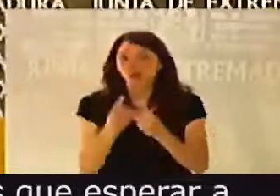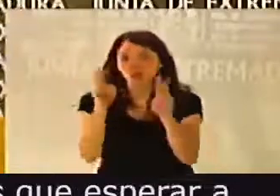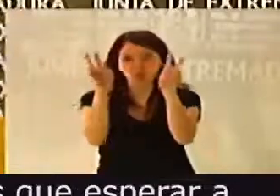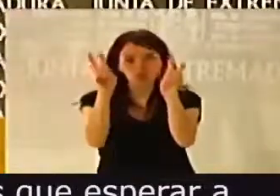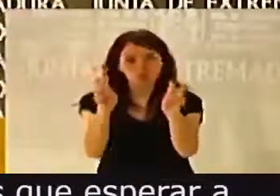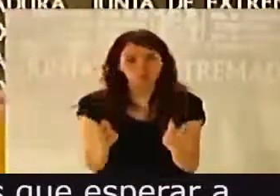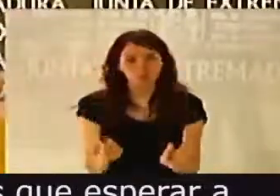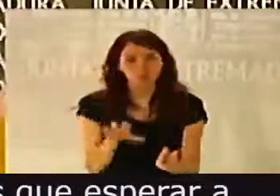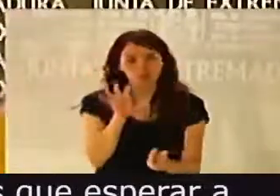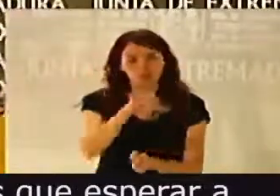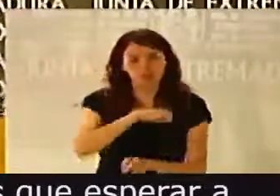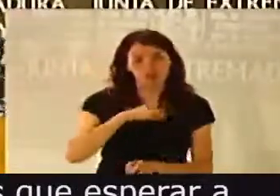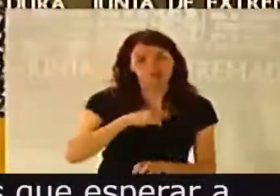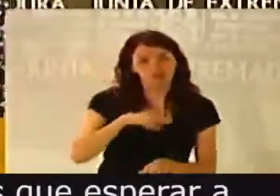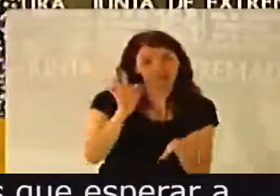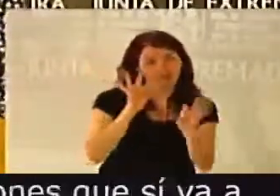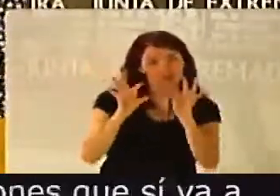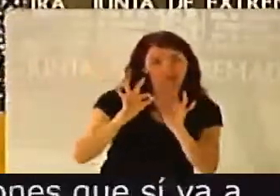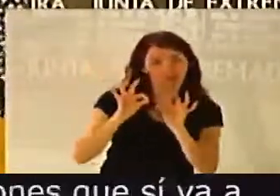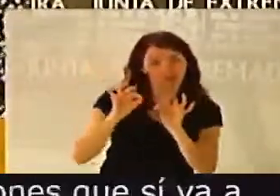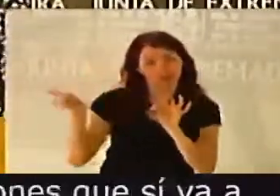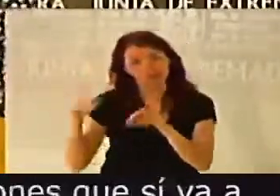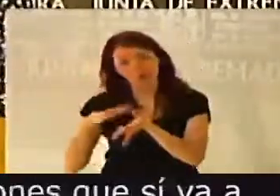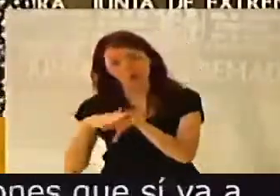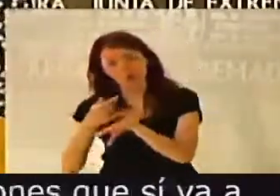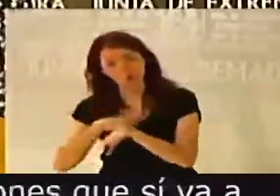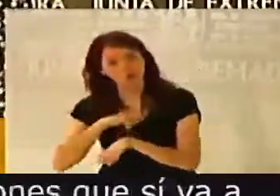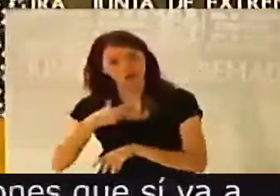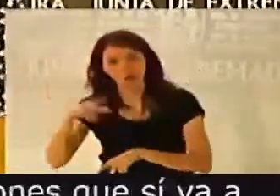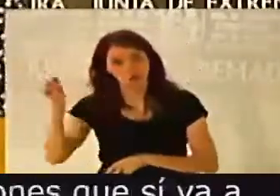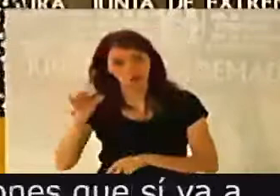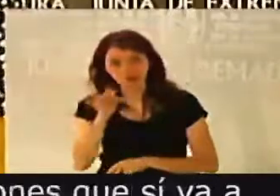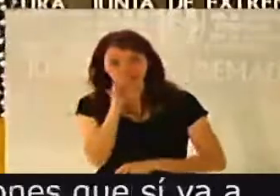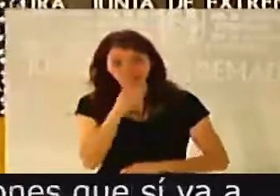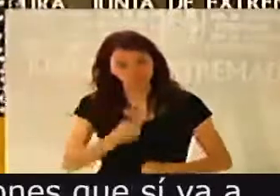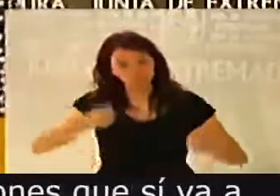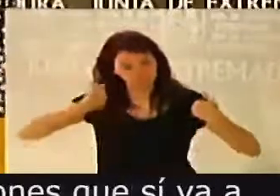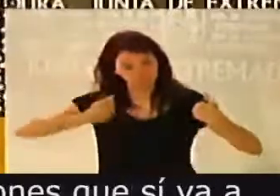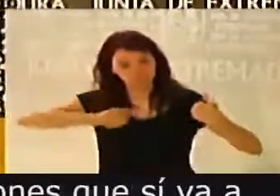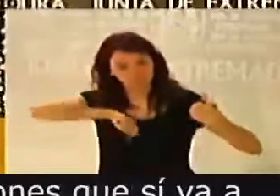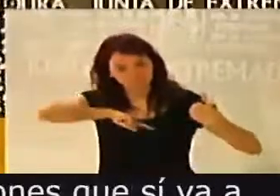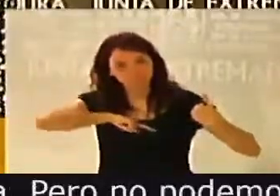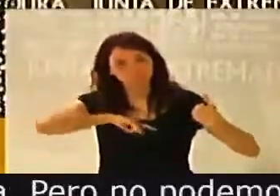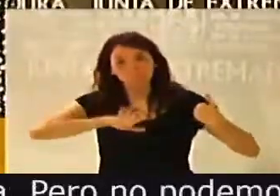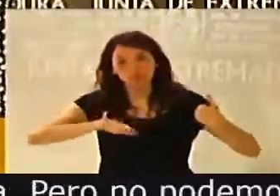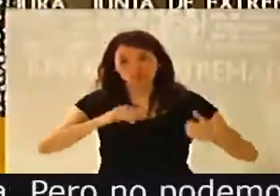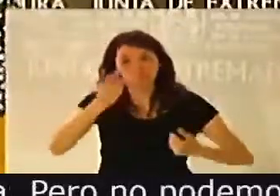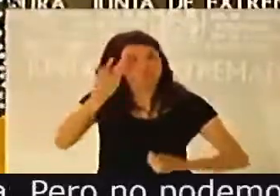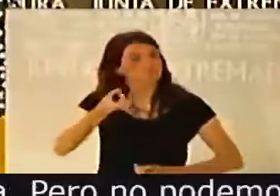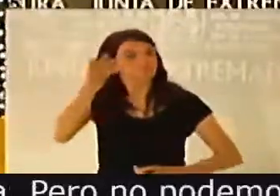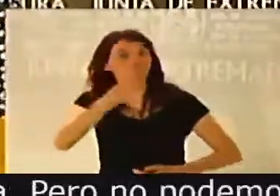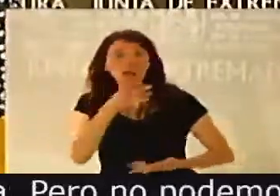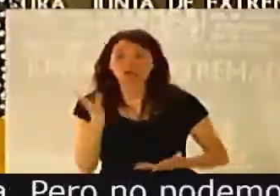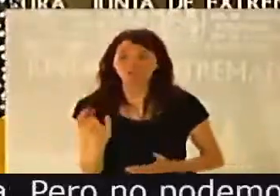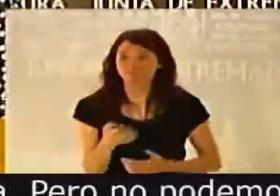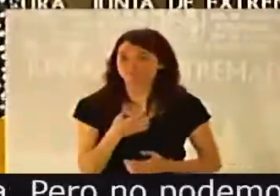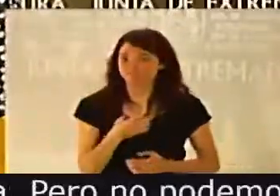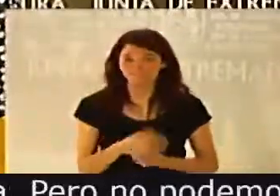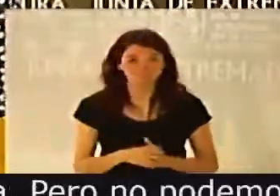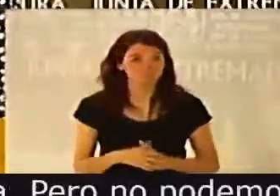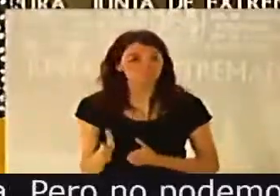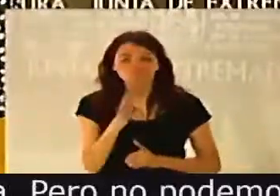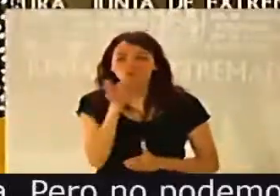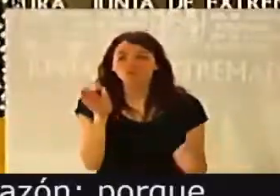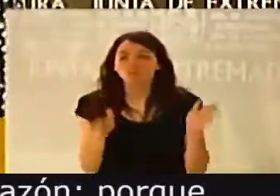la autonomía y no el Gobierno de España. Pero no podemos aventurar en estos momentos por una sencilla razón, porque todavía estamos en la